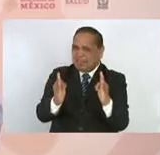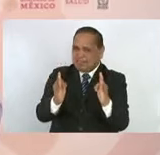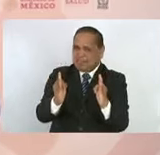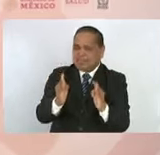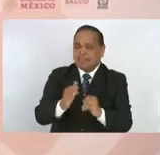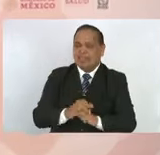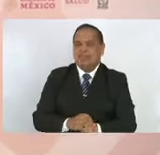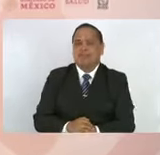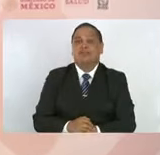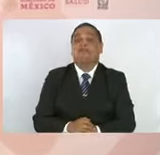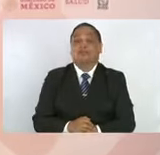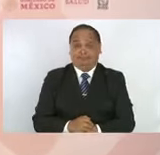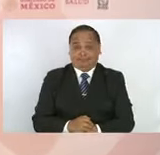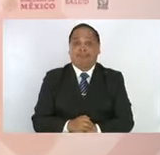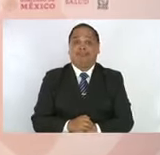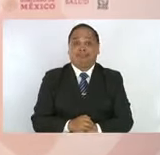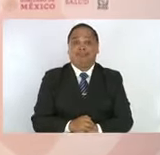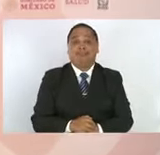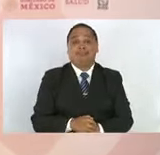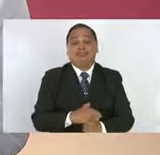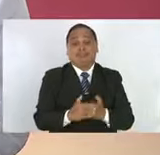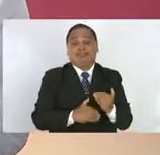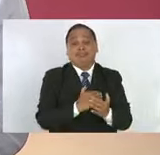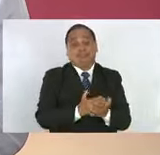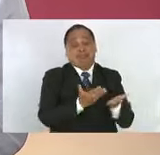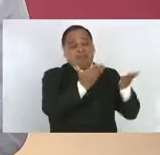una tremenda decadencia